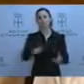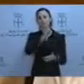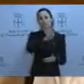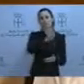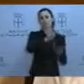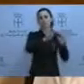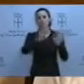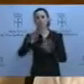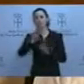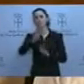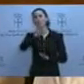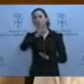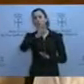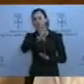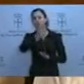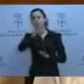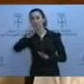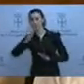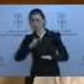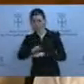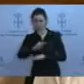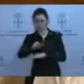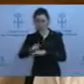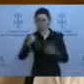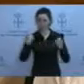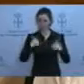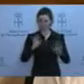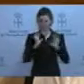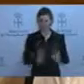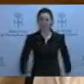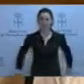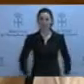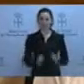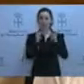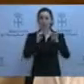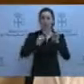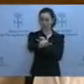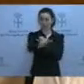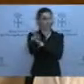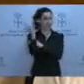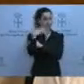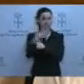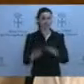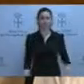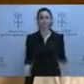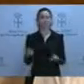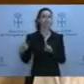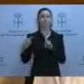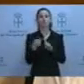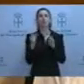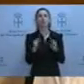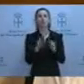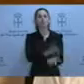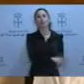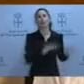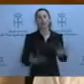4.194.934 euros, pero es que ya estaban gastados en el año 2009 para inversiones. No se ha gastado en inversiones a partir de ahí. Y entonces, el objetivo, que era transformar la comarca en